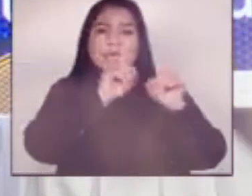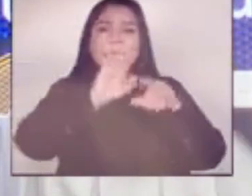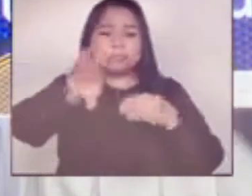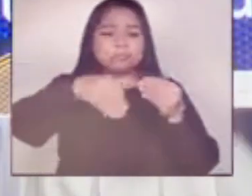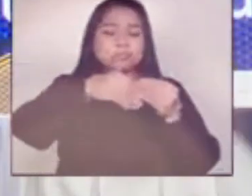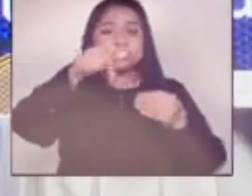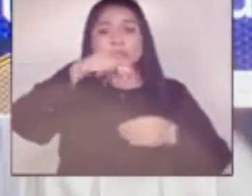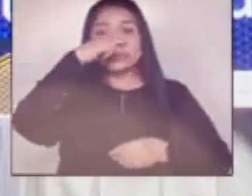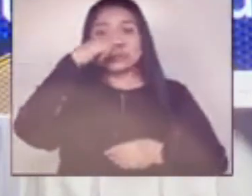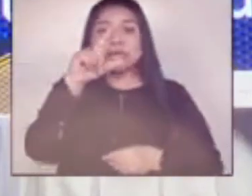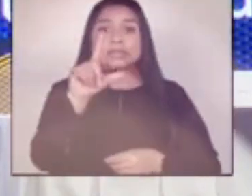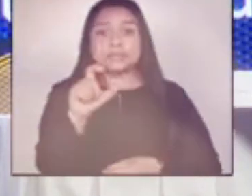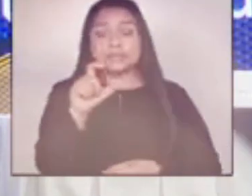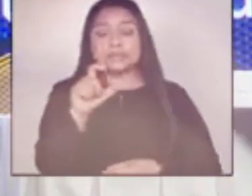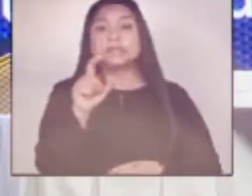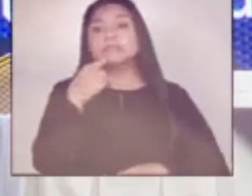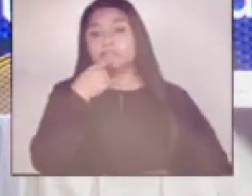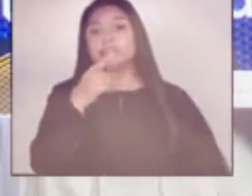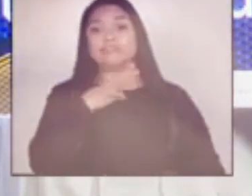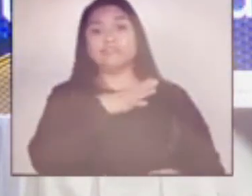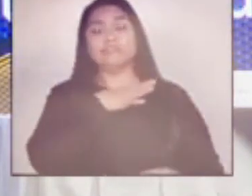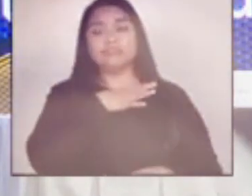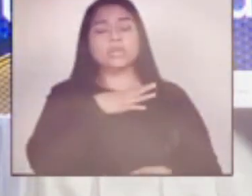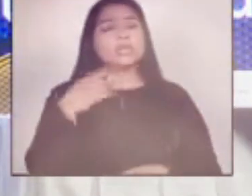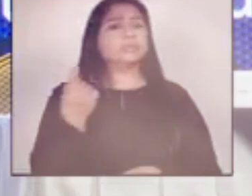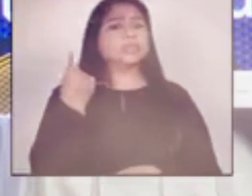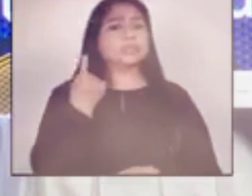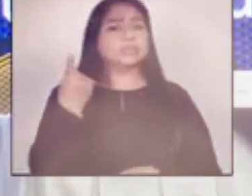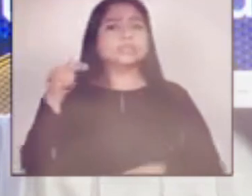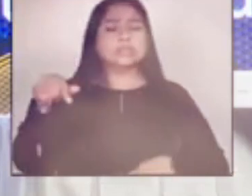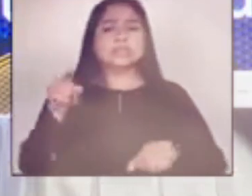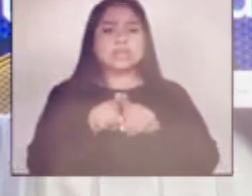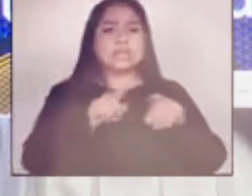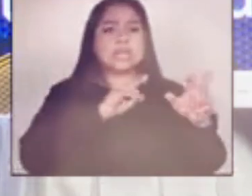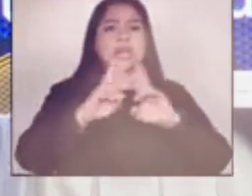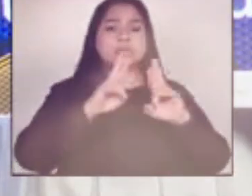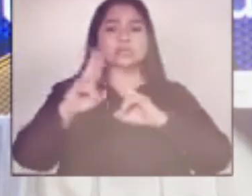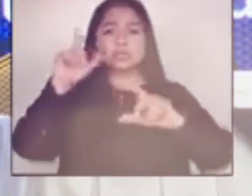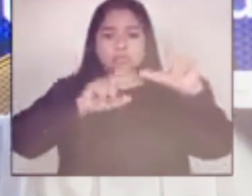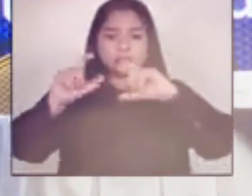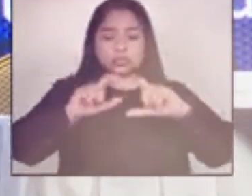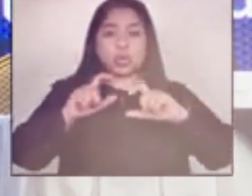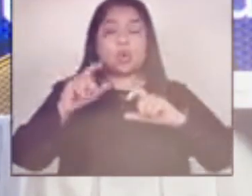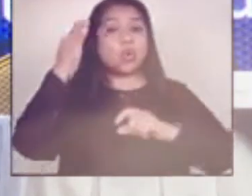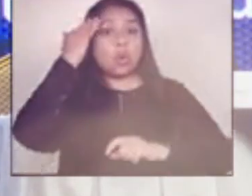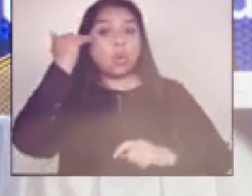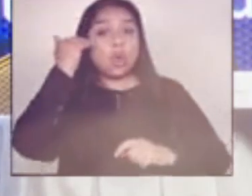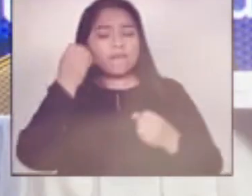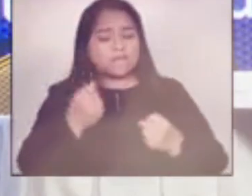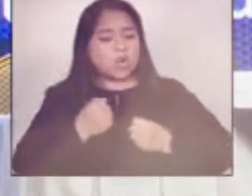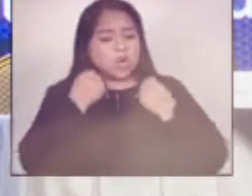tratado de libre comercio jugará un papel fundamental en nuestras relaciones comerciales con Corea, fortaleciendo aún